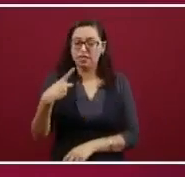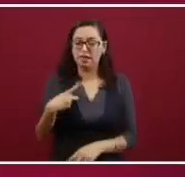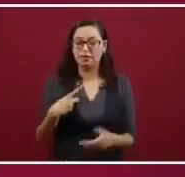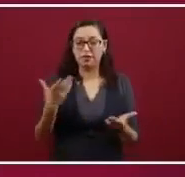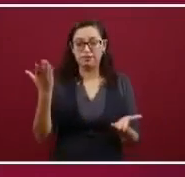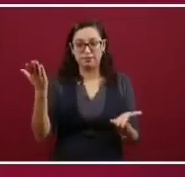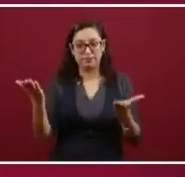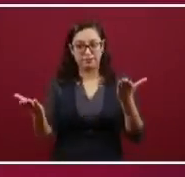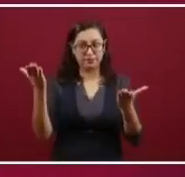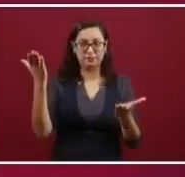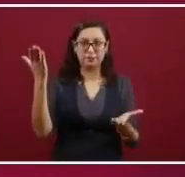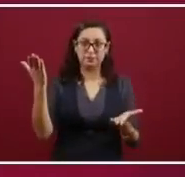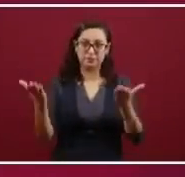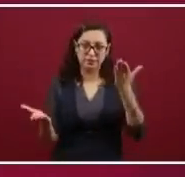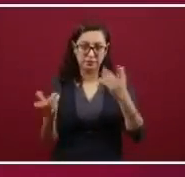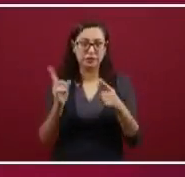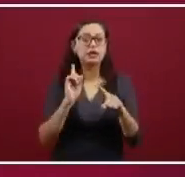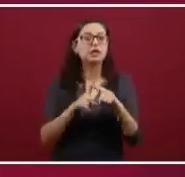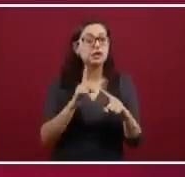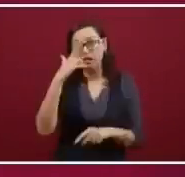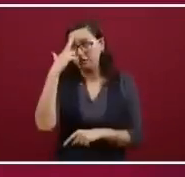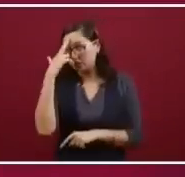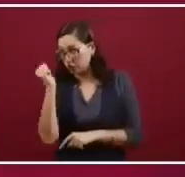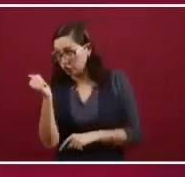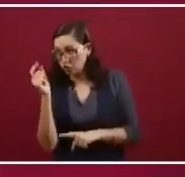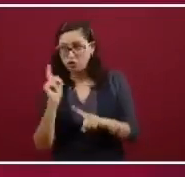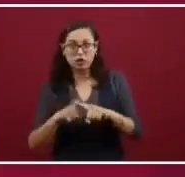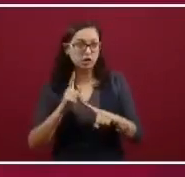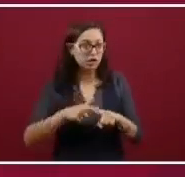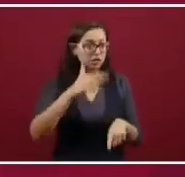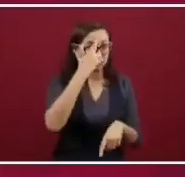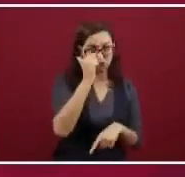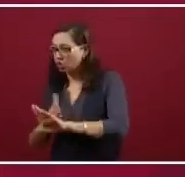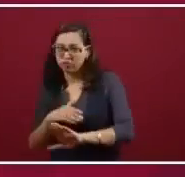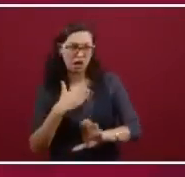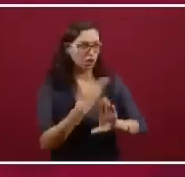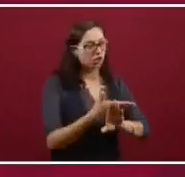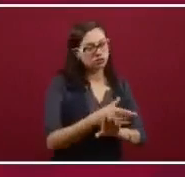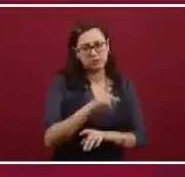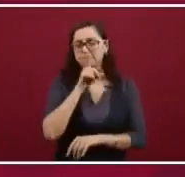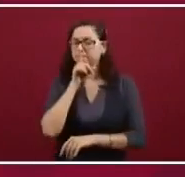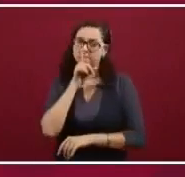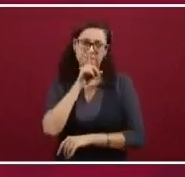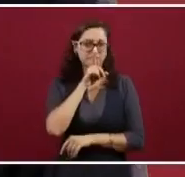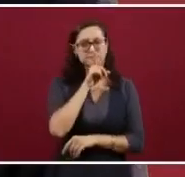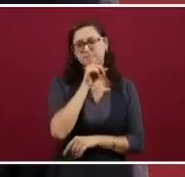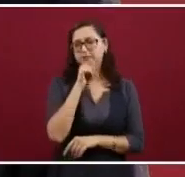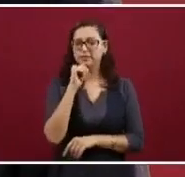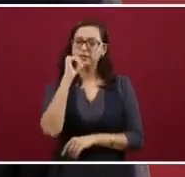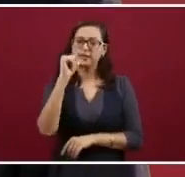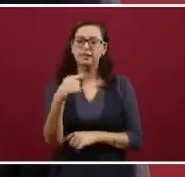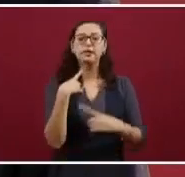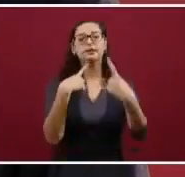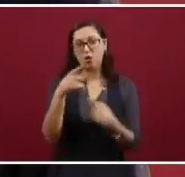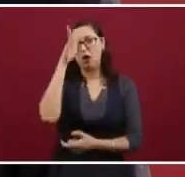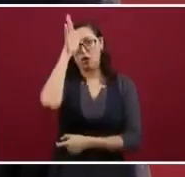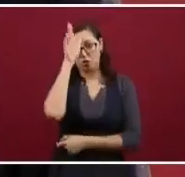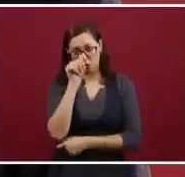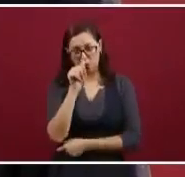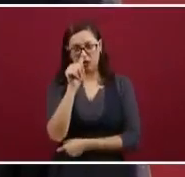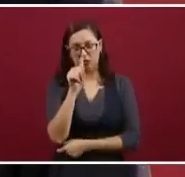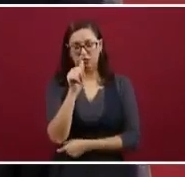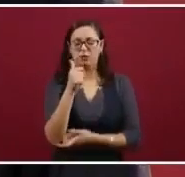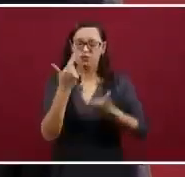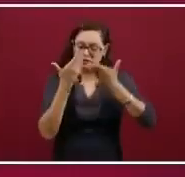equilibrio y darle la razón a quien tiene la razón y no perjudicar a nadie. Y lo mejor es el diálogo y el acuerdo, y que